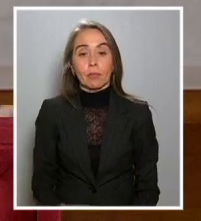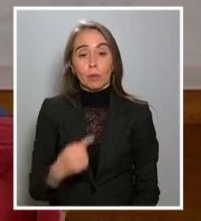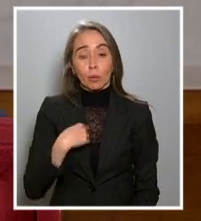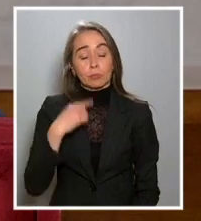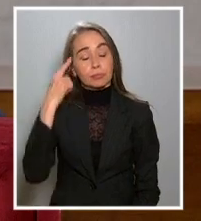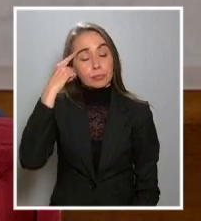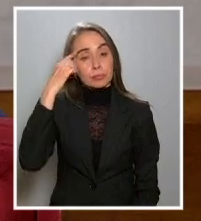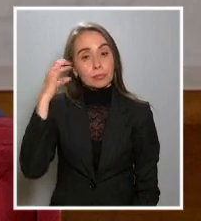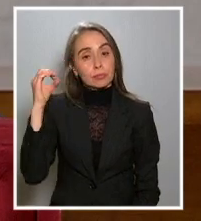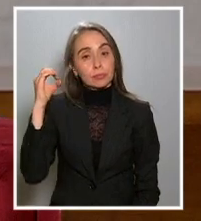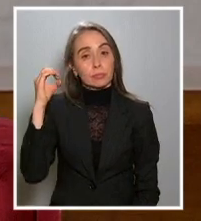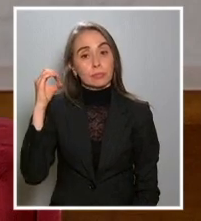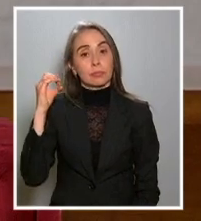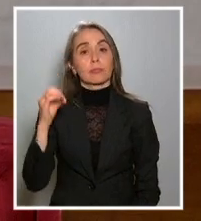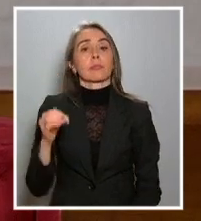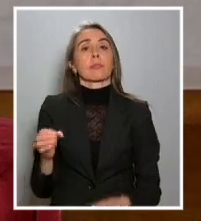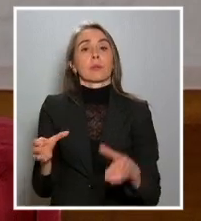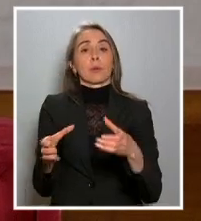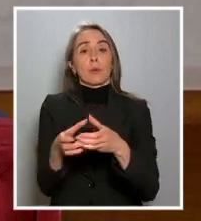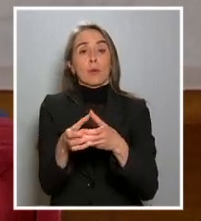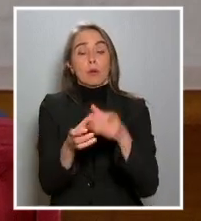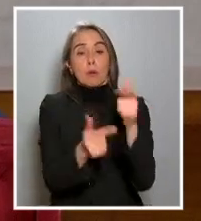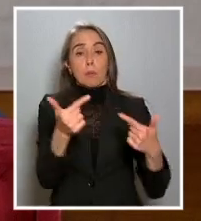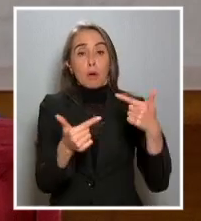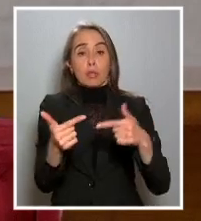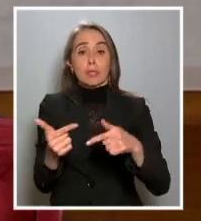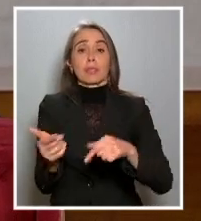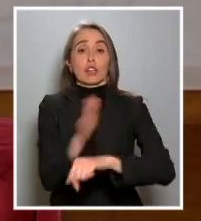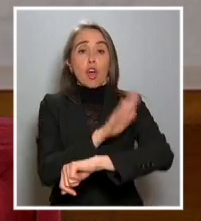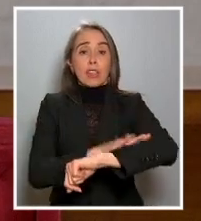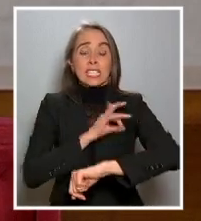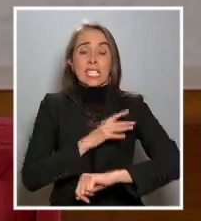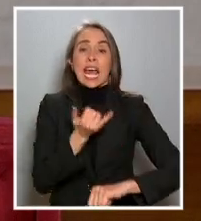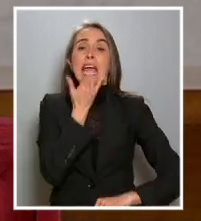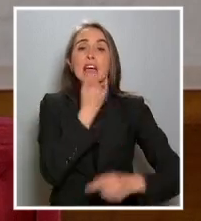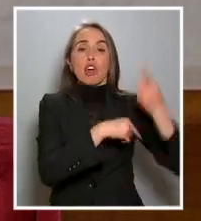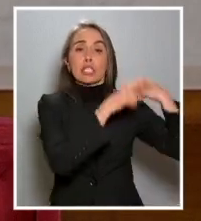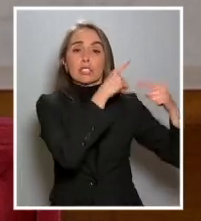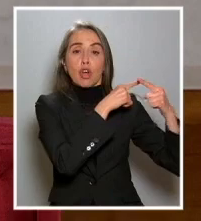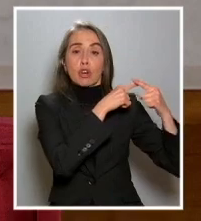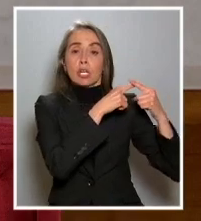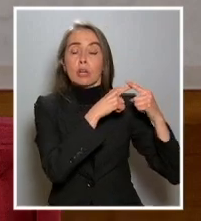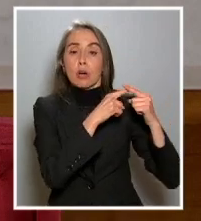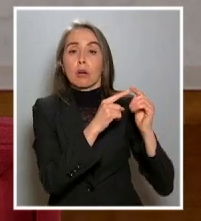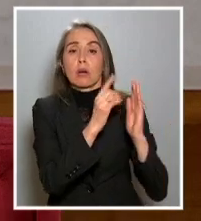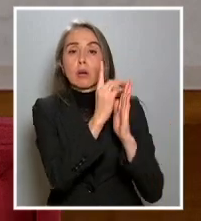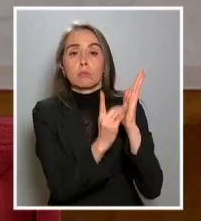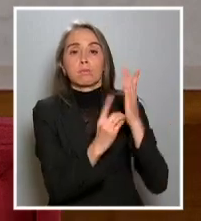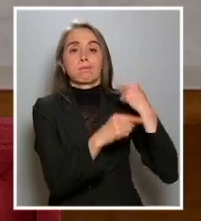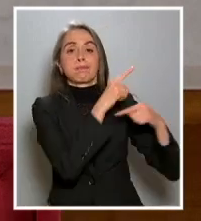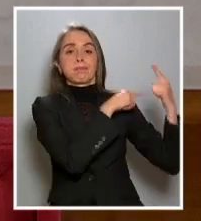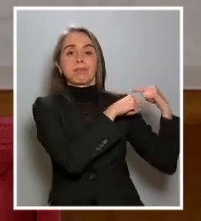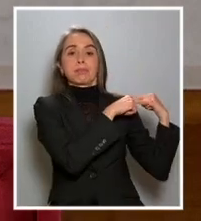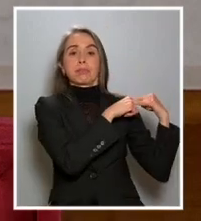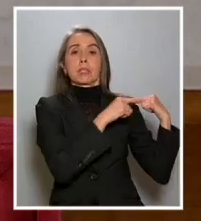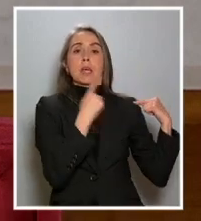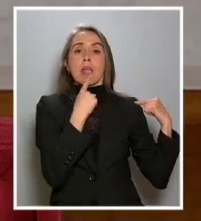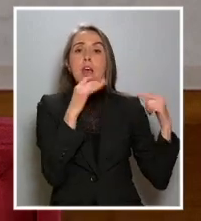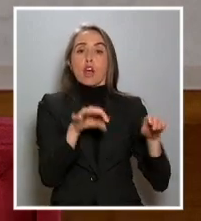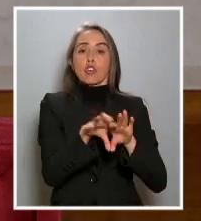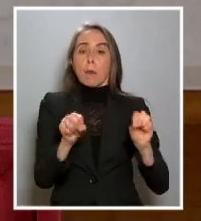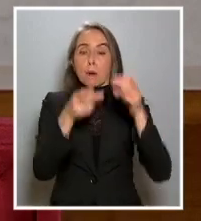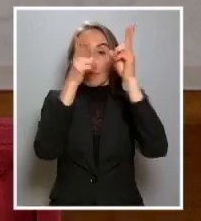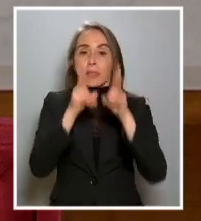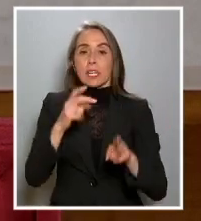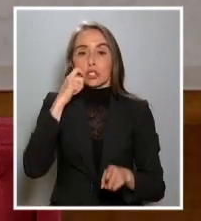Creo que la derecha chilena comete un error histórico en el retroceso que ha tenido en los últimos años respecto a su compromiso con los